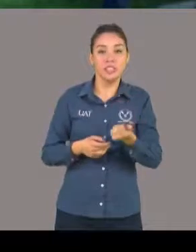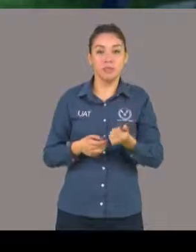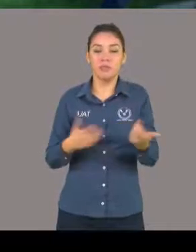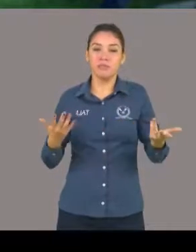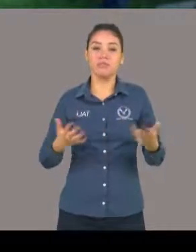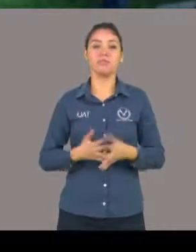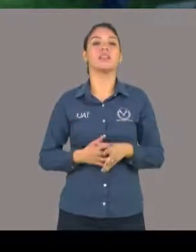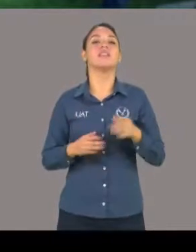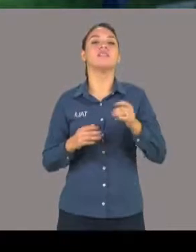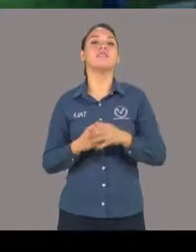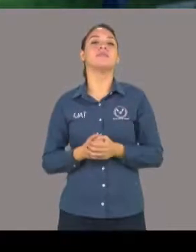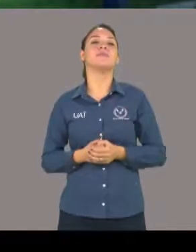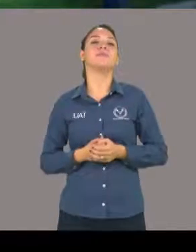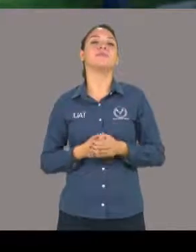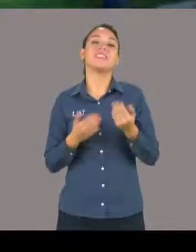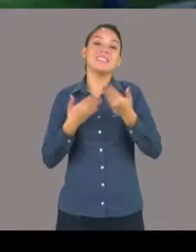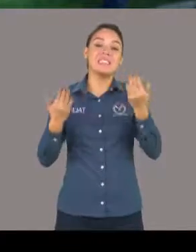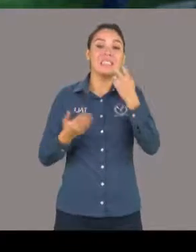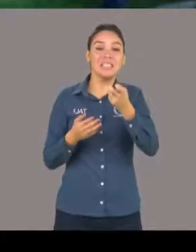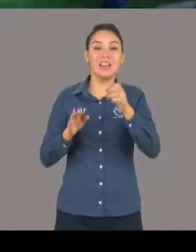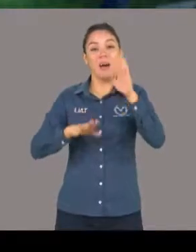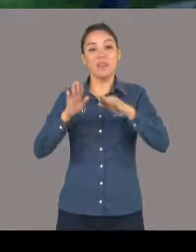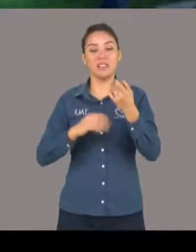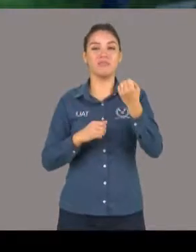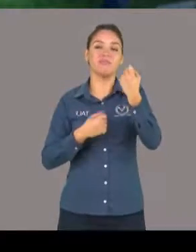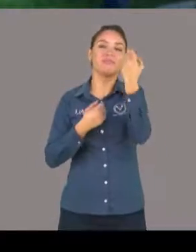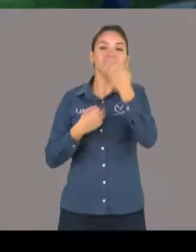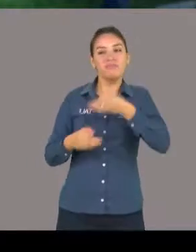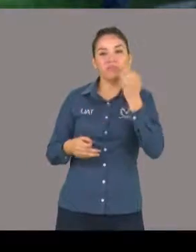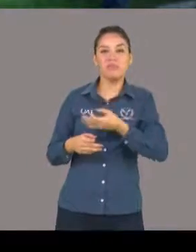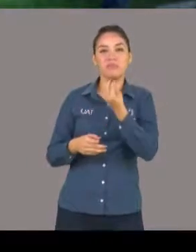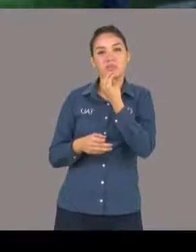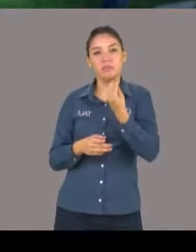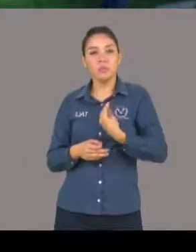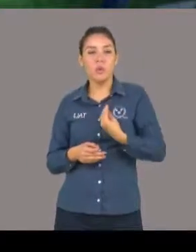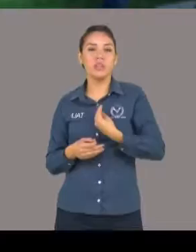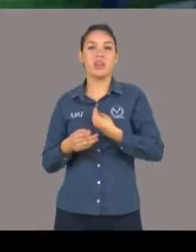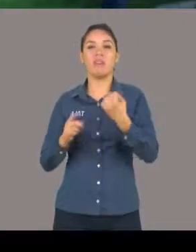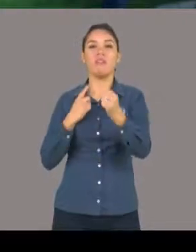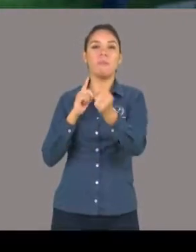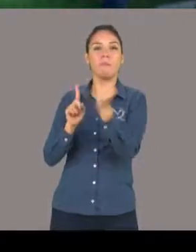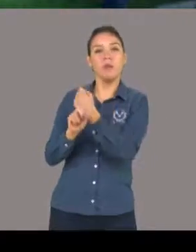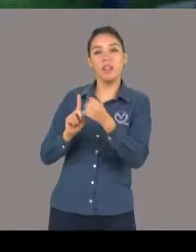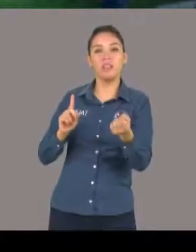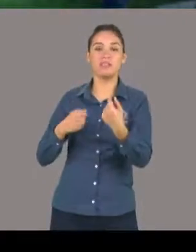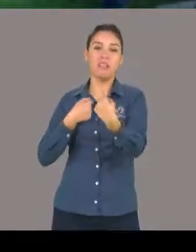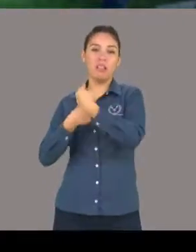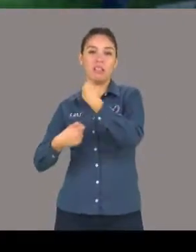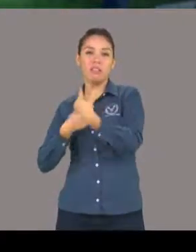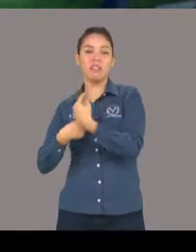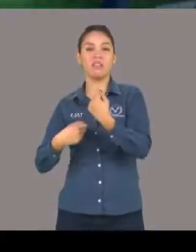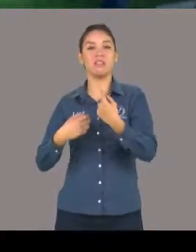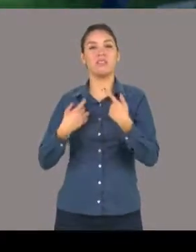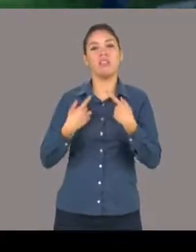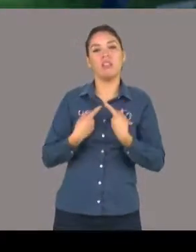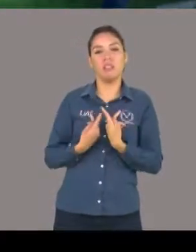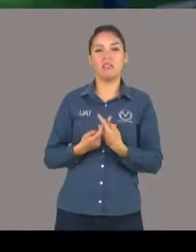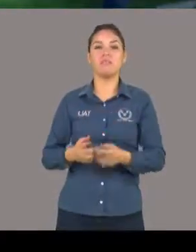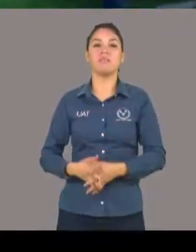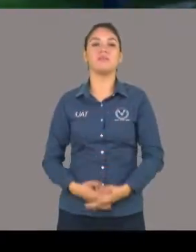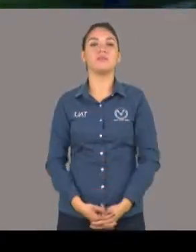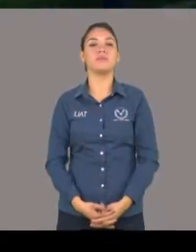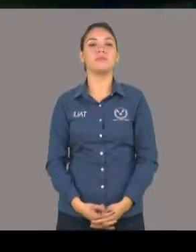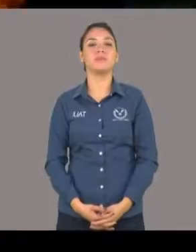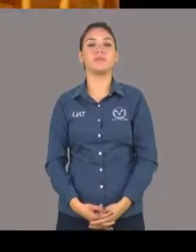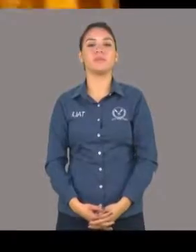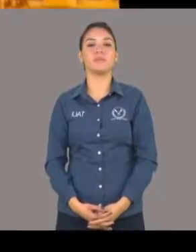porque si estoy sola entonces no tengo valor, no valgo. Y aceptamos situaciones violentas, situaciones que son despectivas, situaciones que dañan.